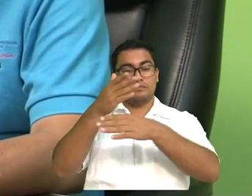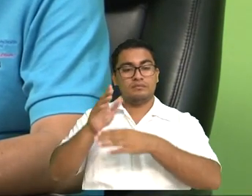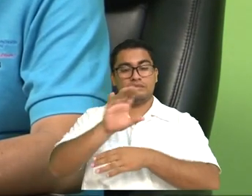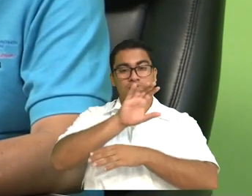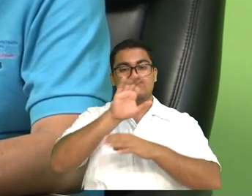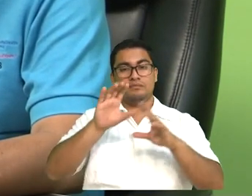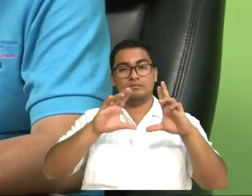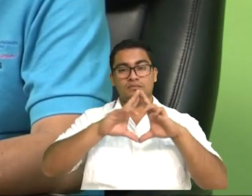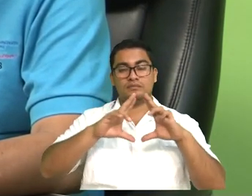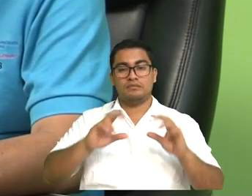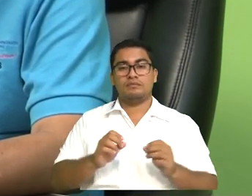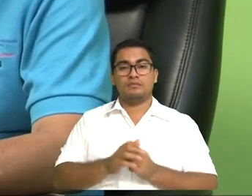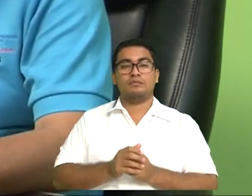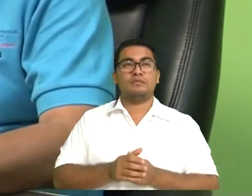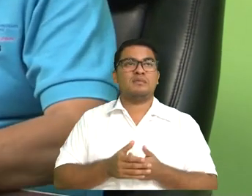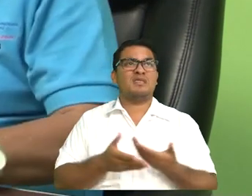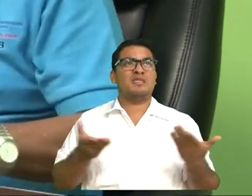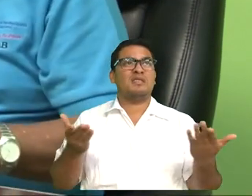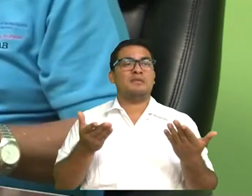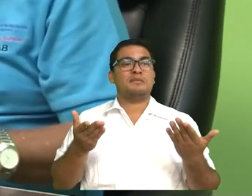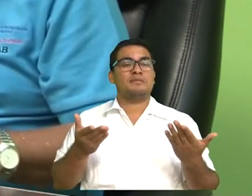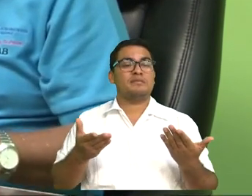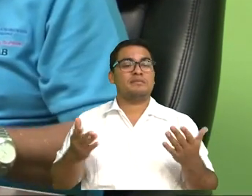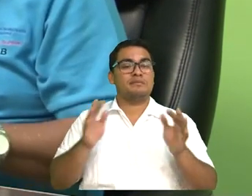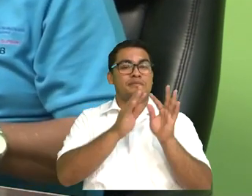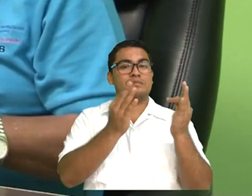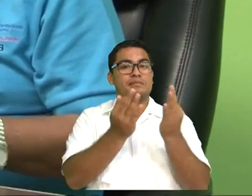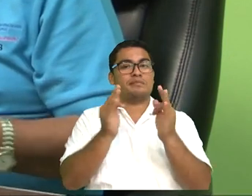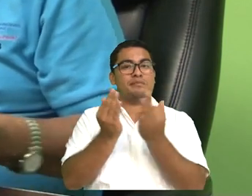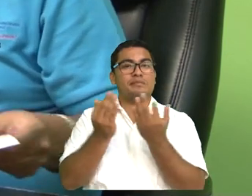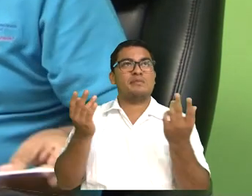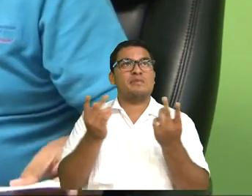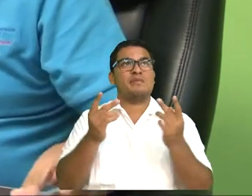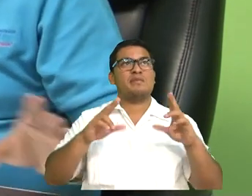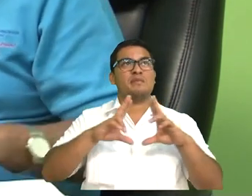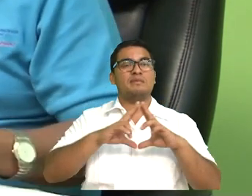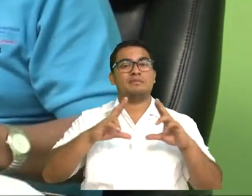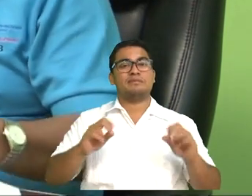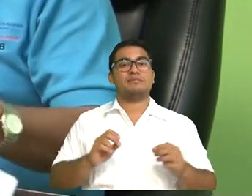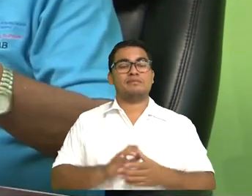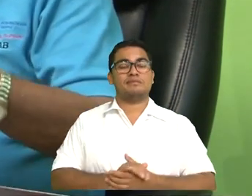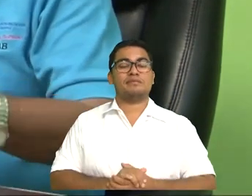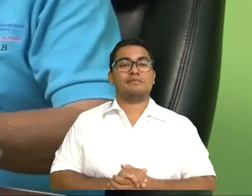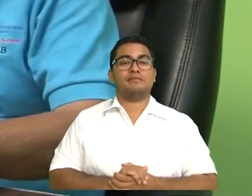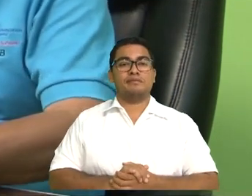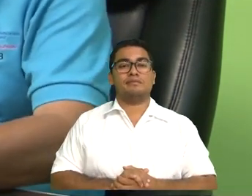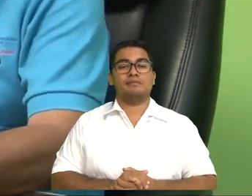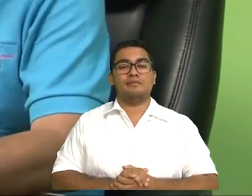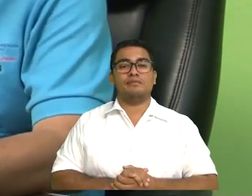país, con el acompañamiento de las familias nicaragüenses. Primero,